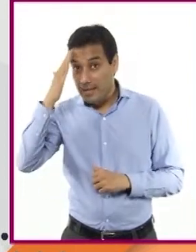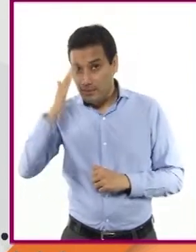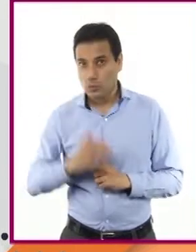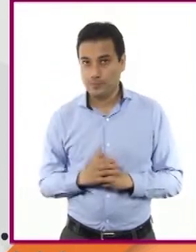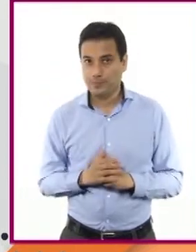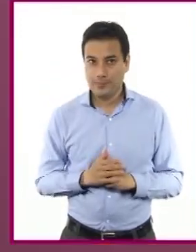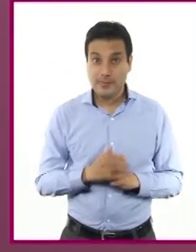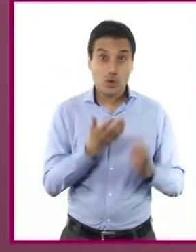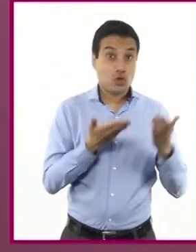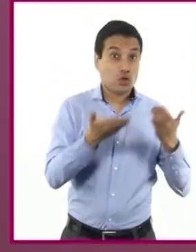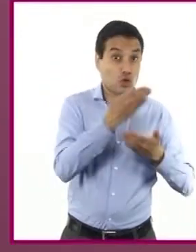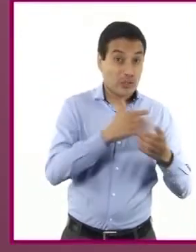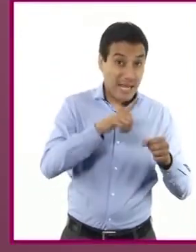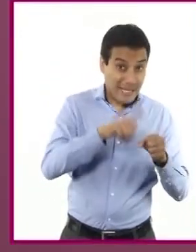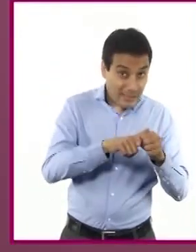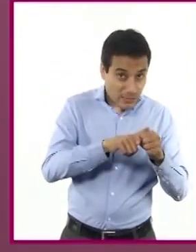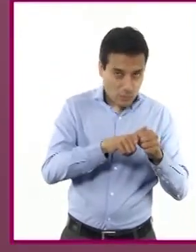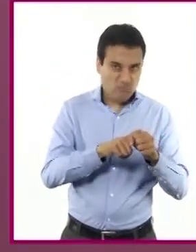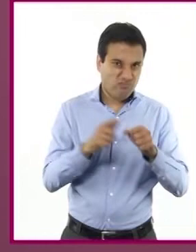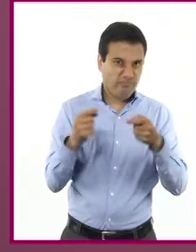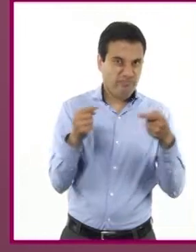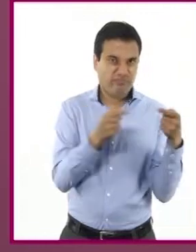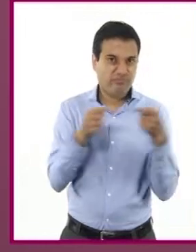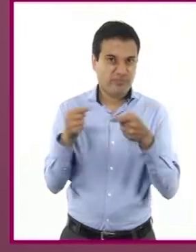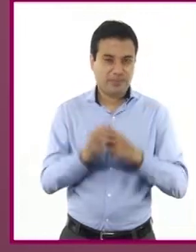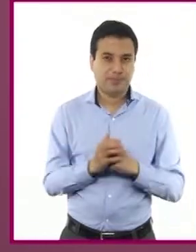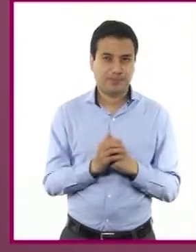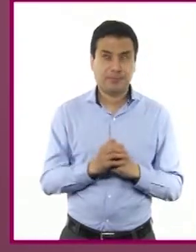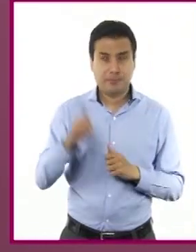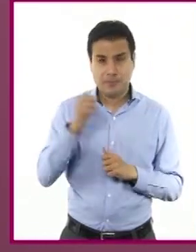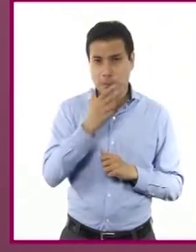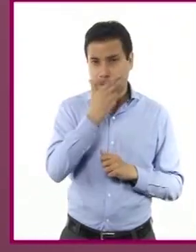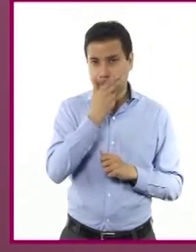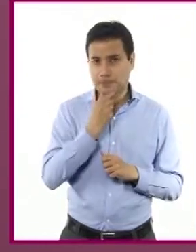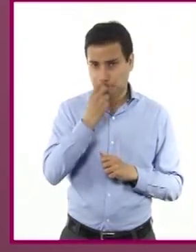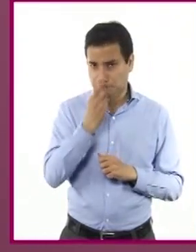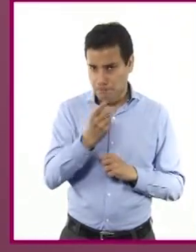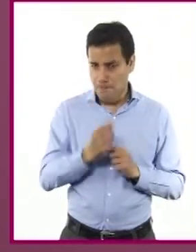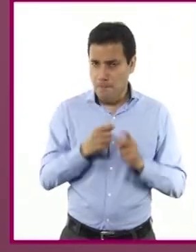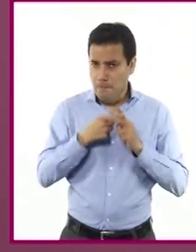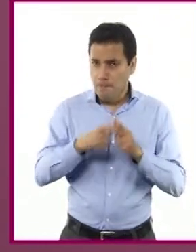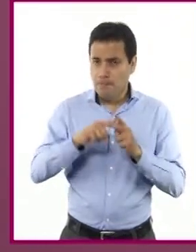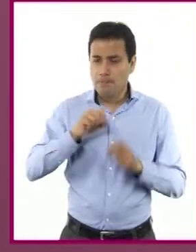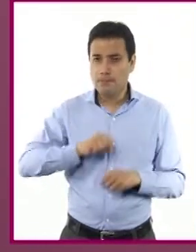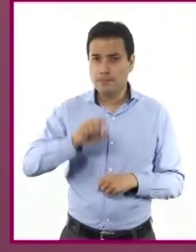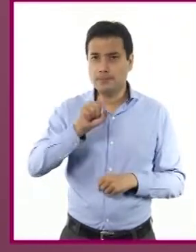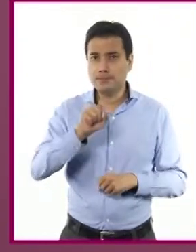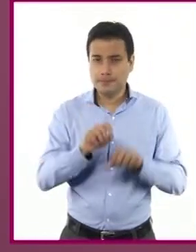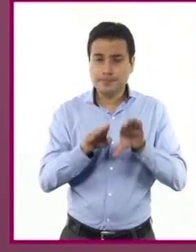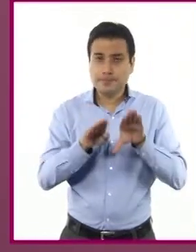hegemonía mundial. El historiador describe el comienzo del siglo XX de la siguiente manera.